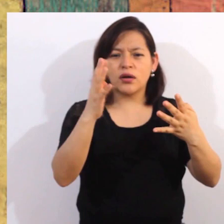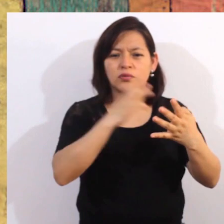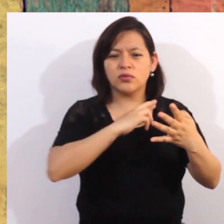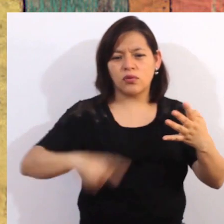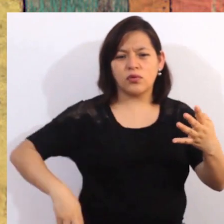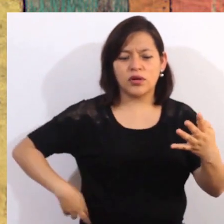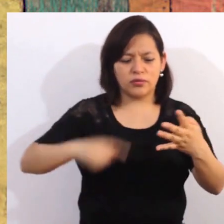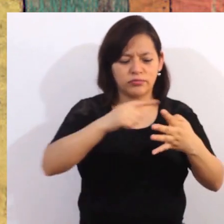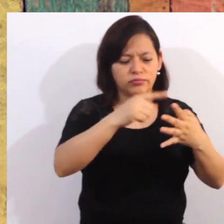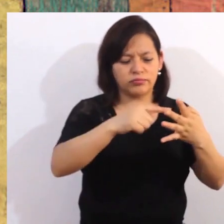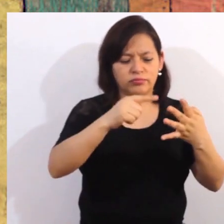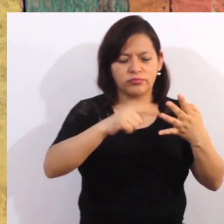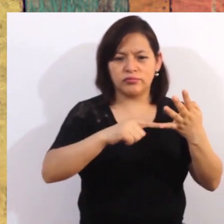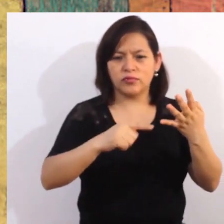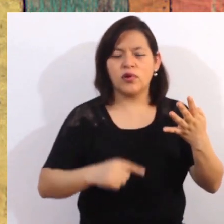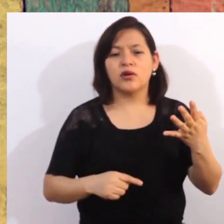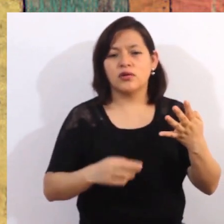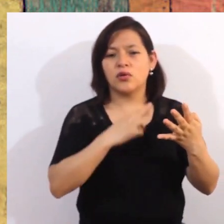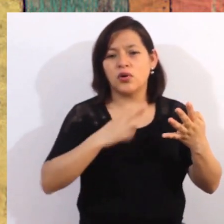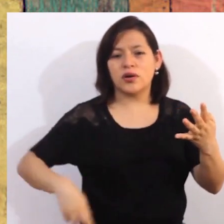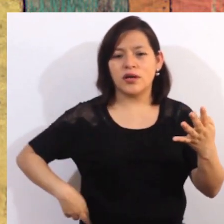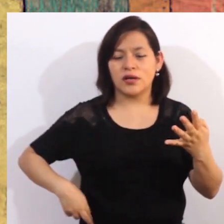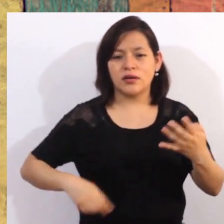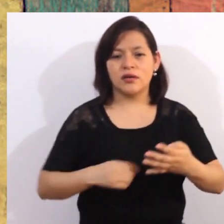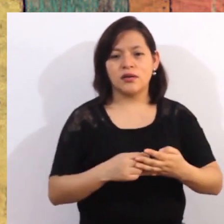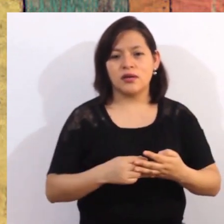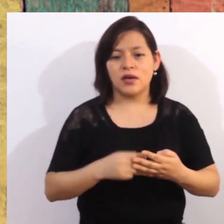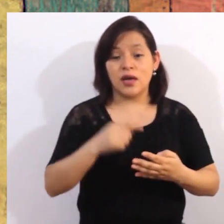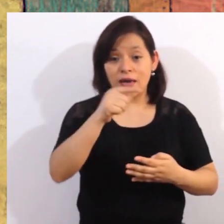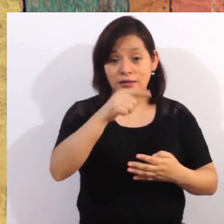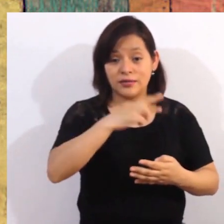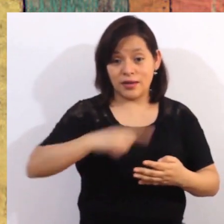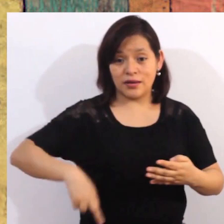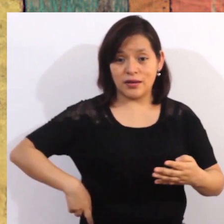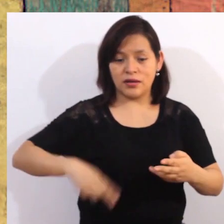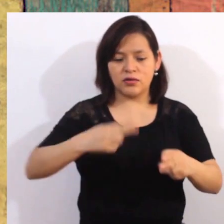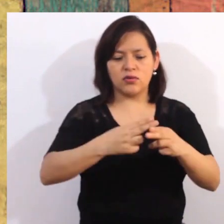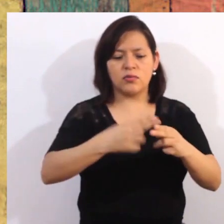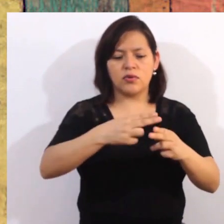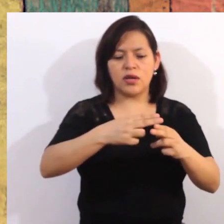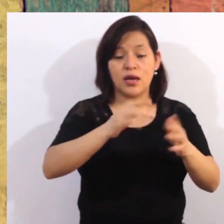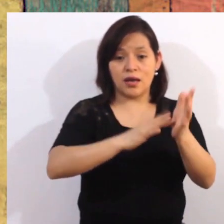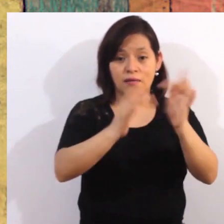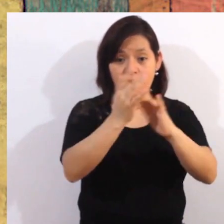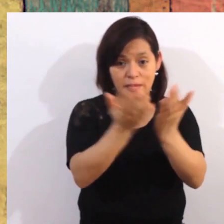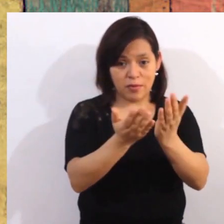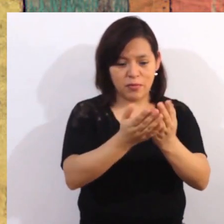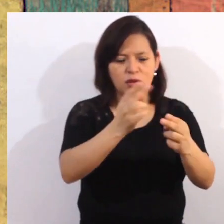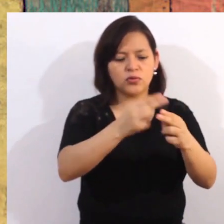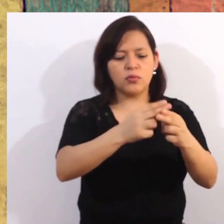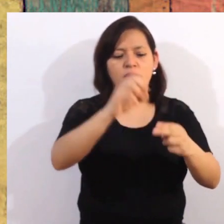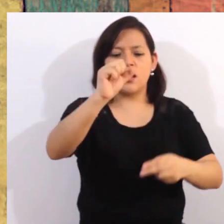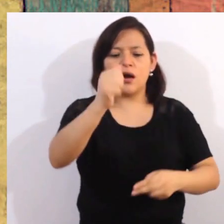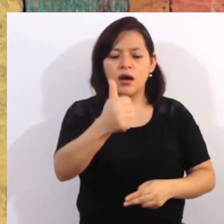qué? Este fue precisamente el rey conocido en la Biblia como Asuero. El rey Asuero,